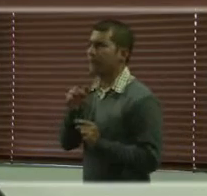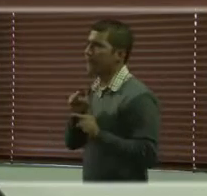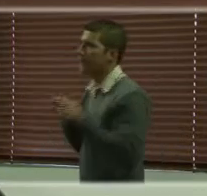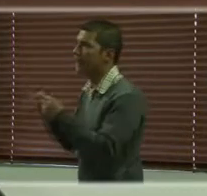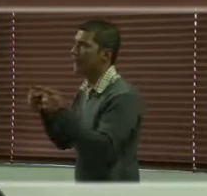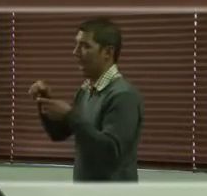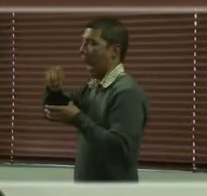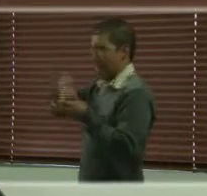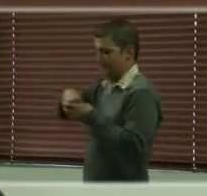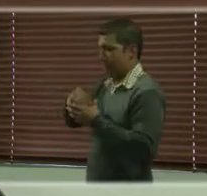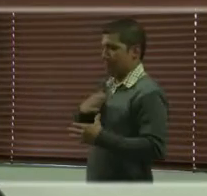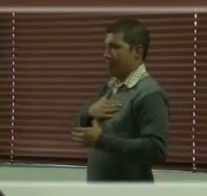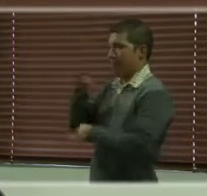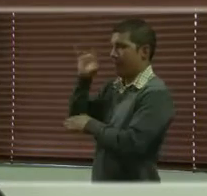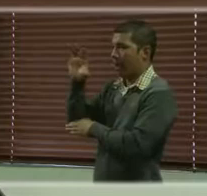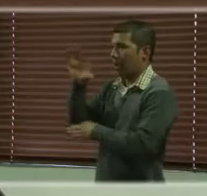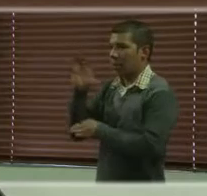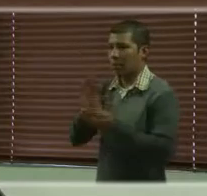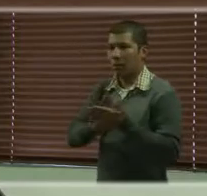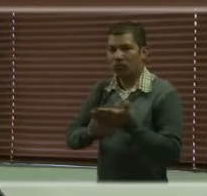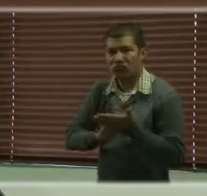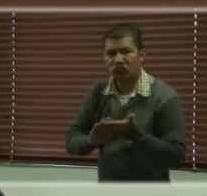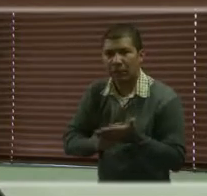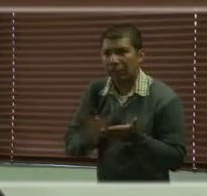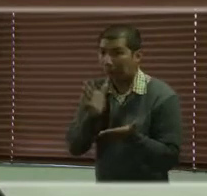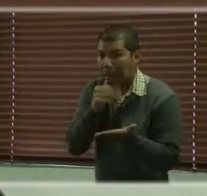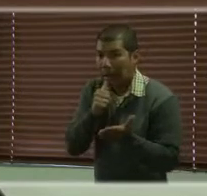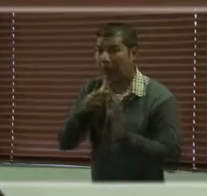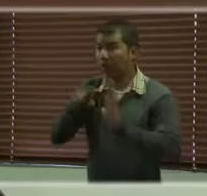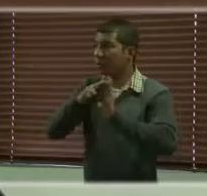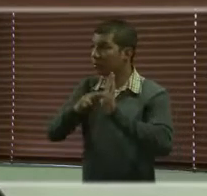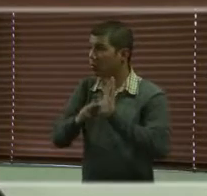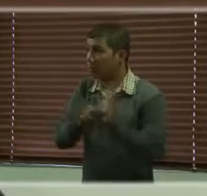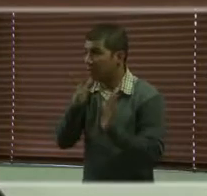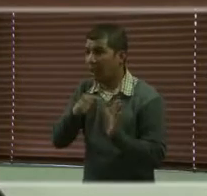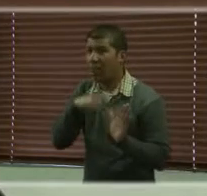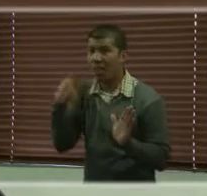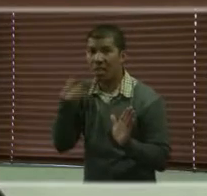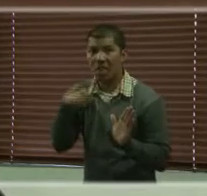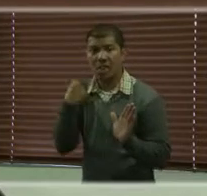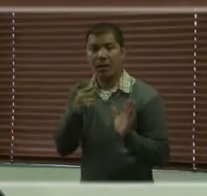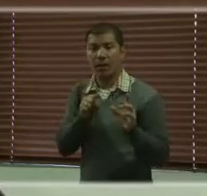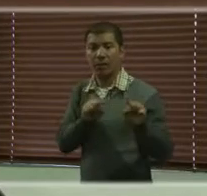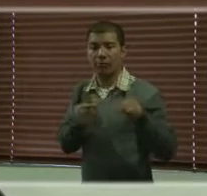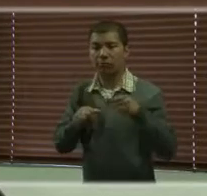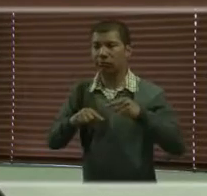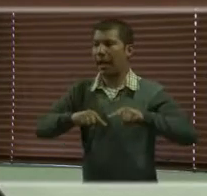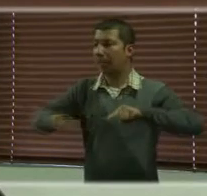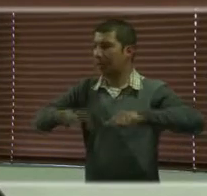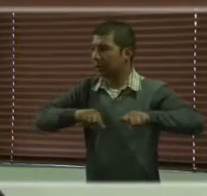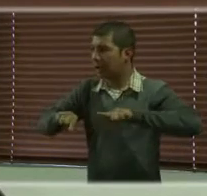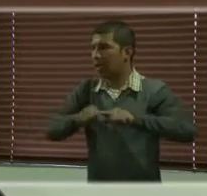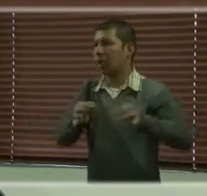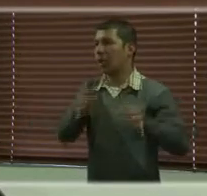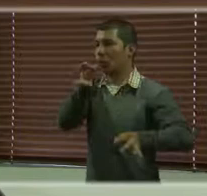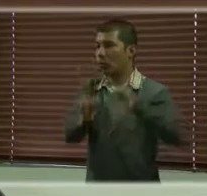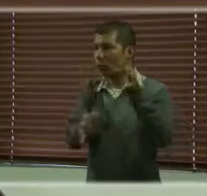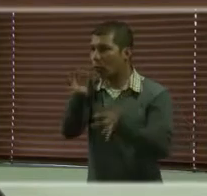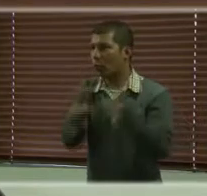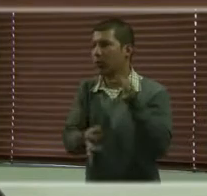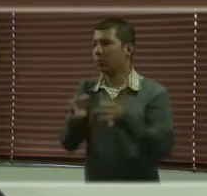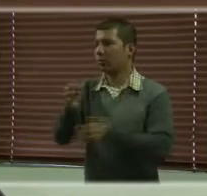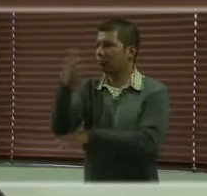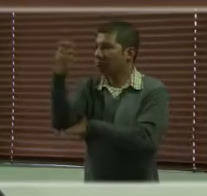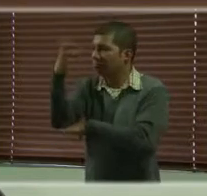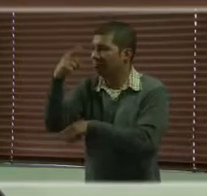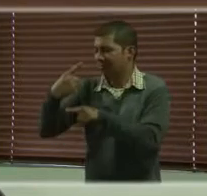a un a una reparación o una resolución por esos derechos violados pueden acudir al comité y presentar